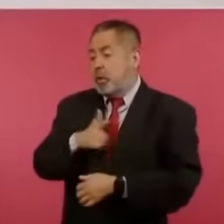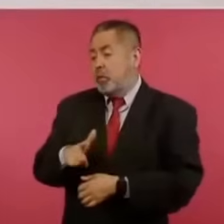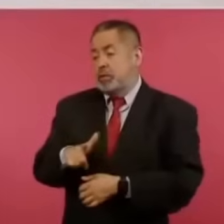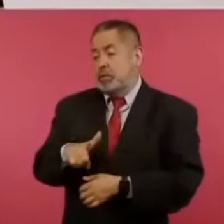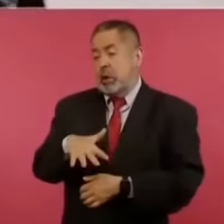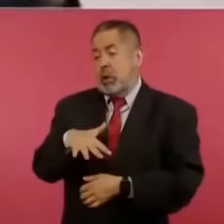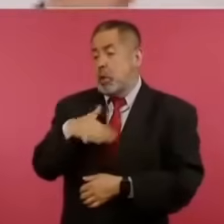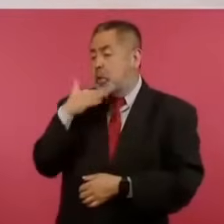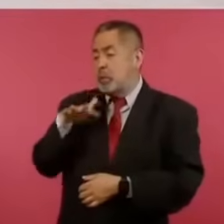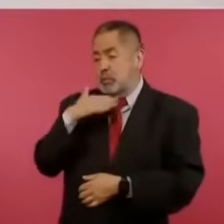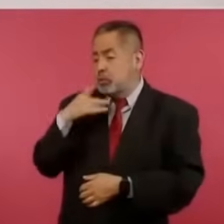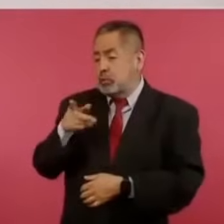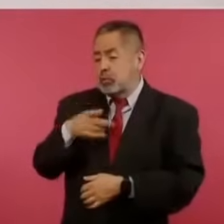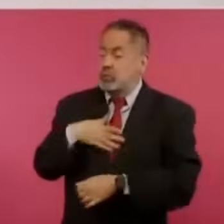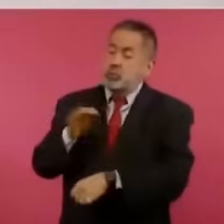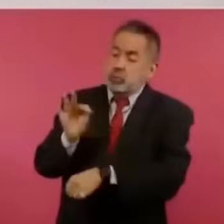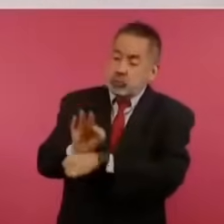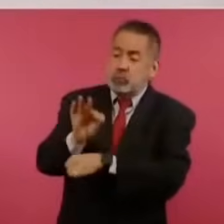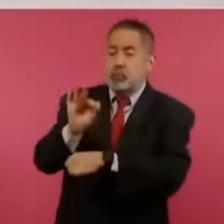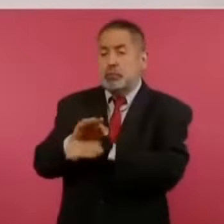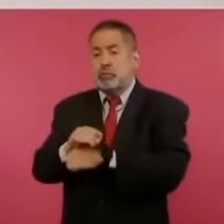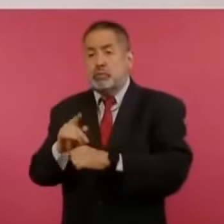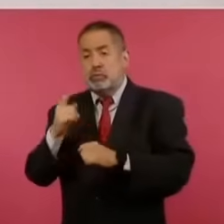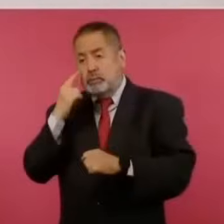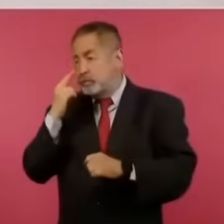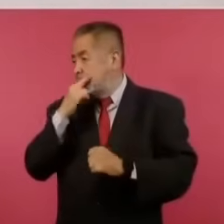en los defensores de la democracia.